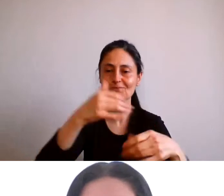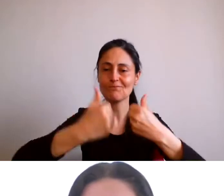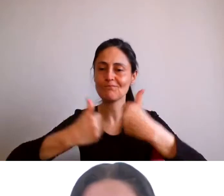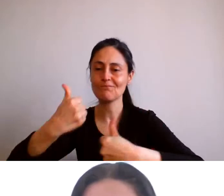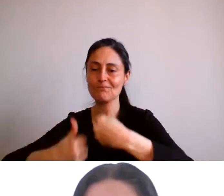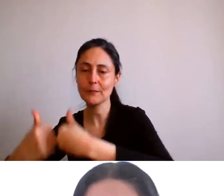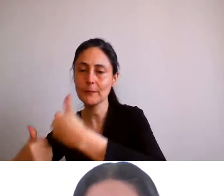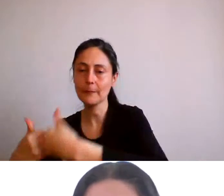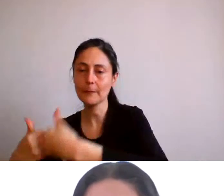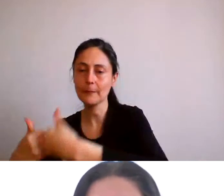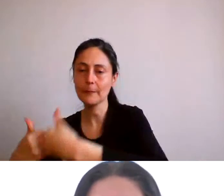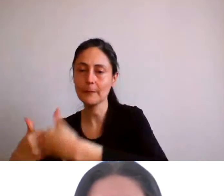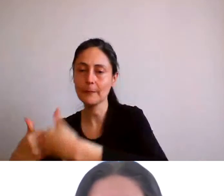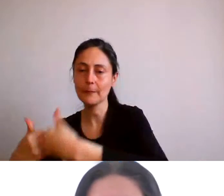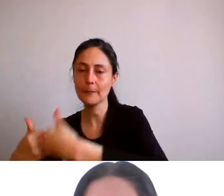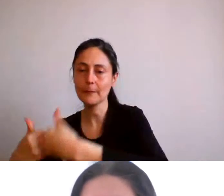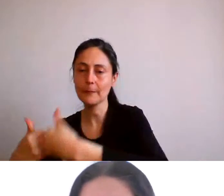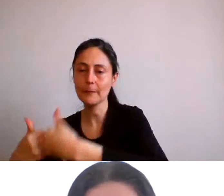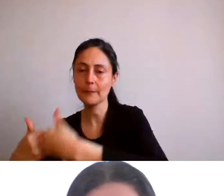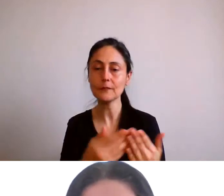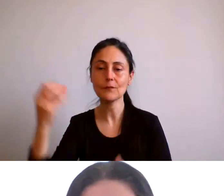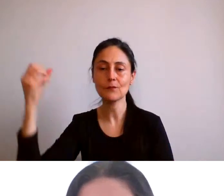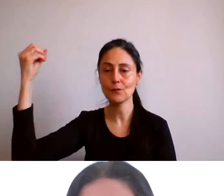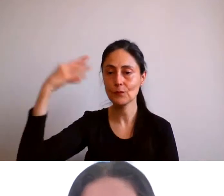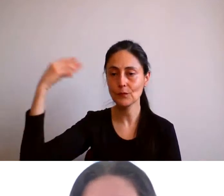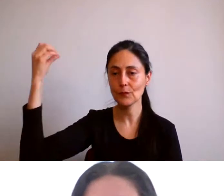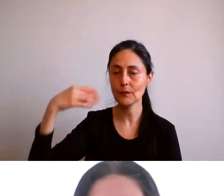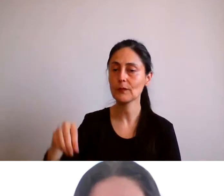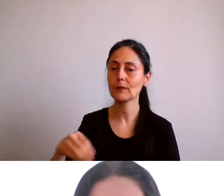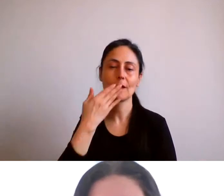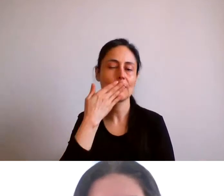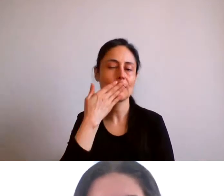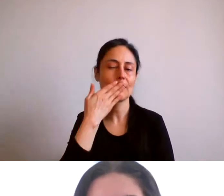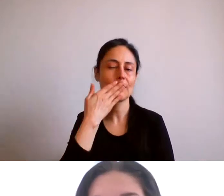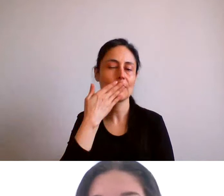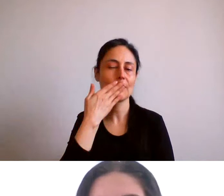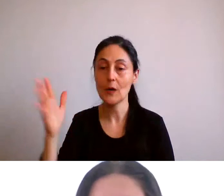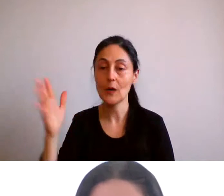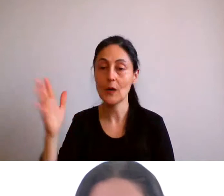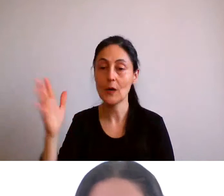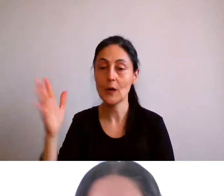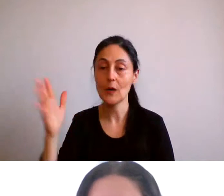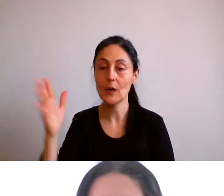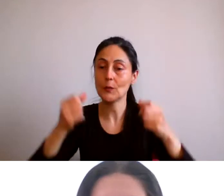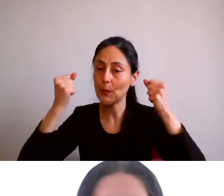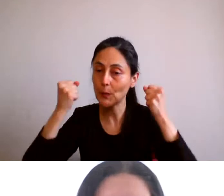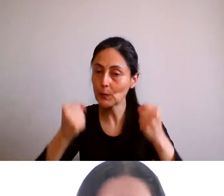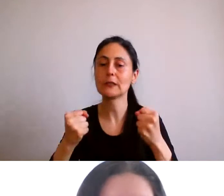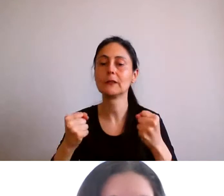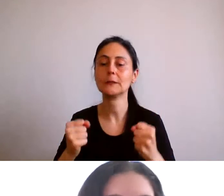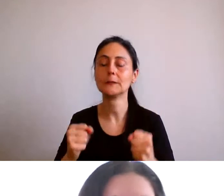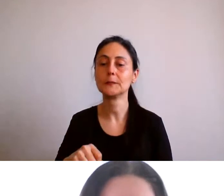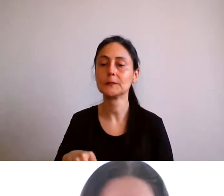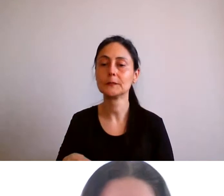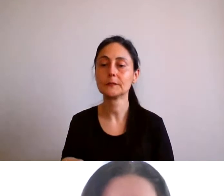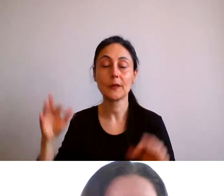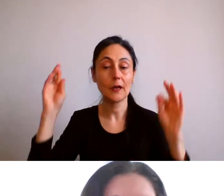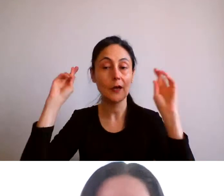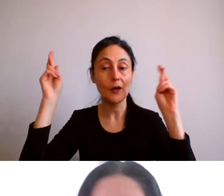nuestras estudiantes ojalá se formen de la mejor manera posible. Así que ojalá tengamos otras instancias como esta,